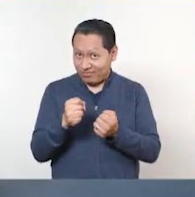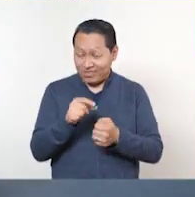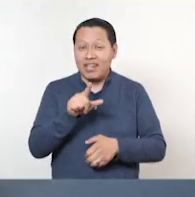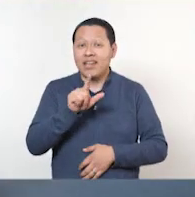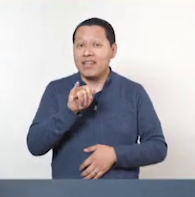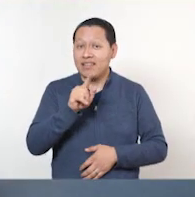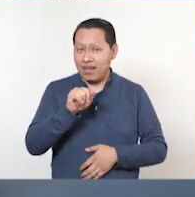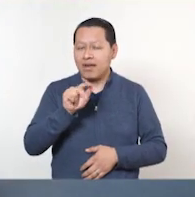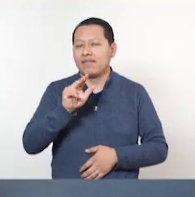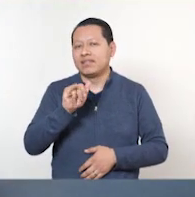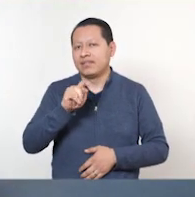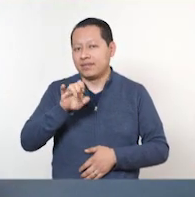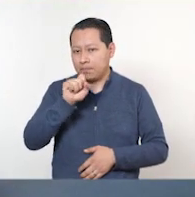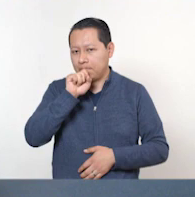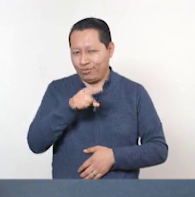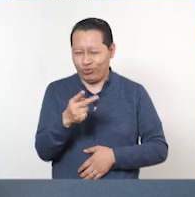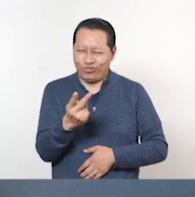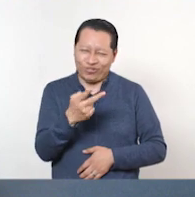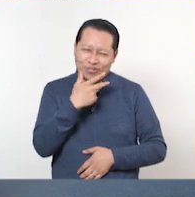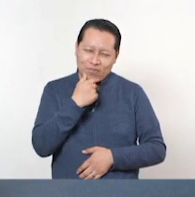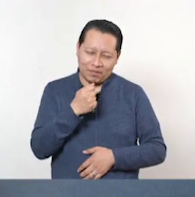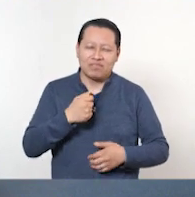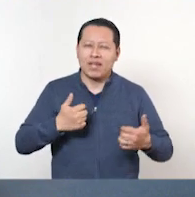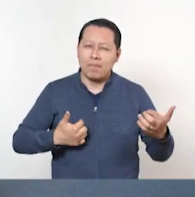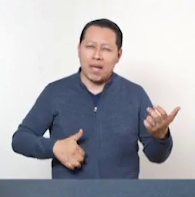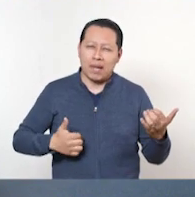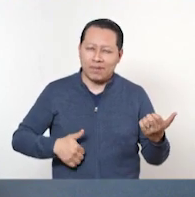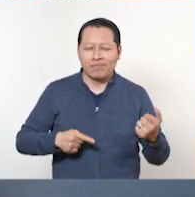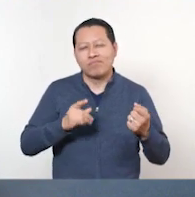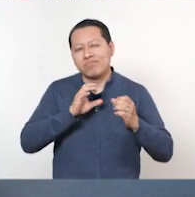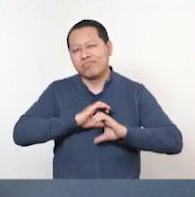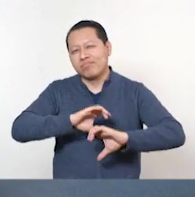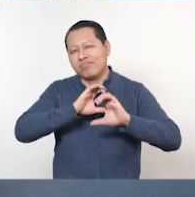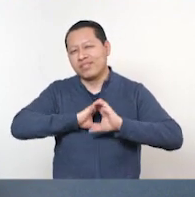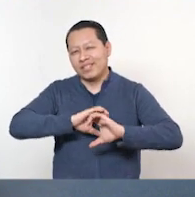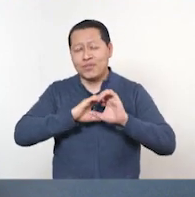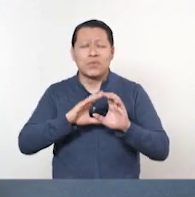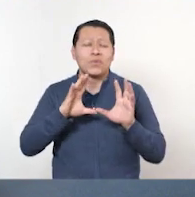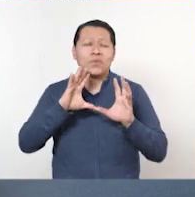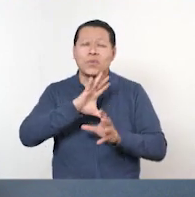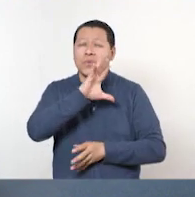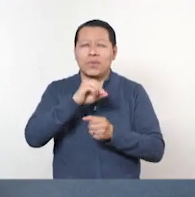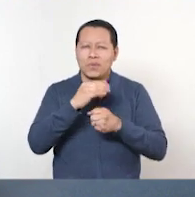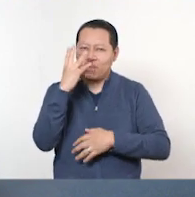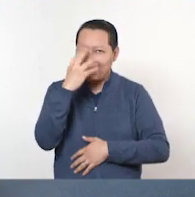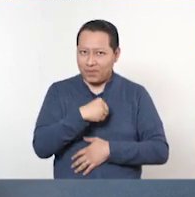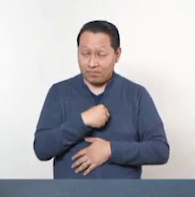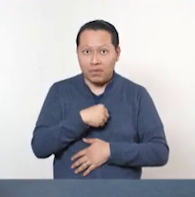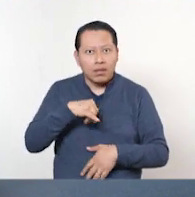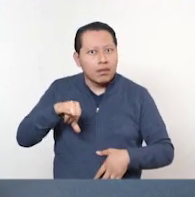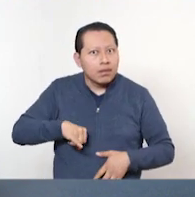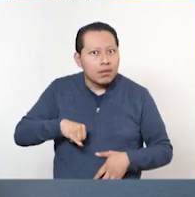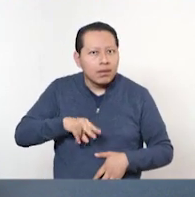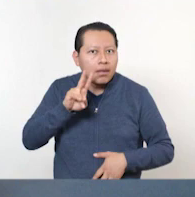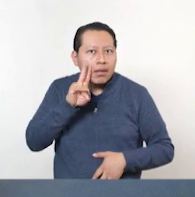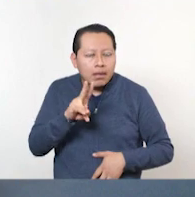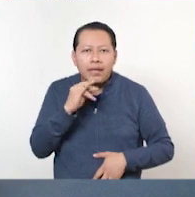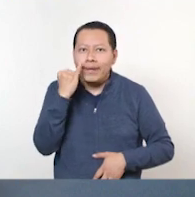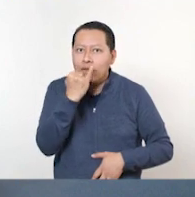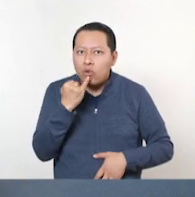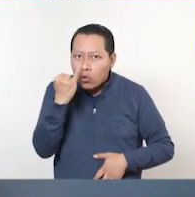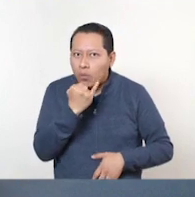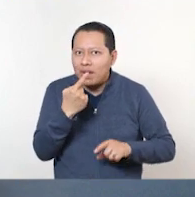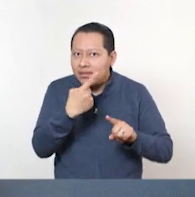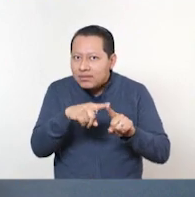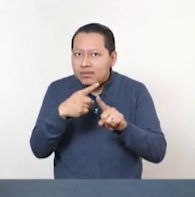Muchísimas gracias a Lilia Vicente y Dagoberto López por este hermoso canto. Nos enriquece mucho escuchar otras lenguas y ver otras